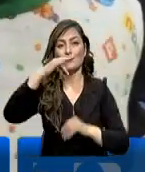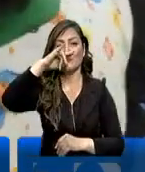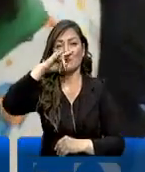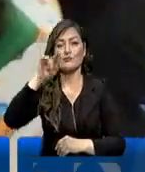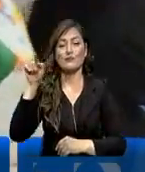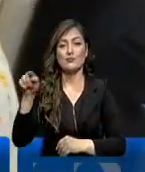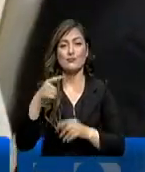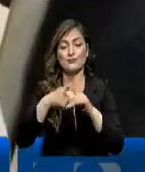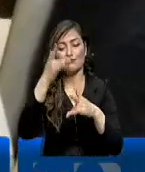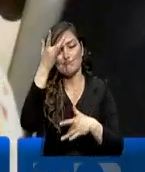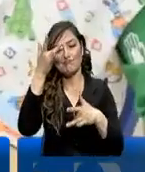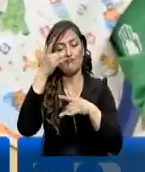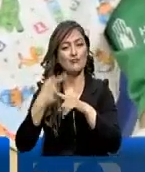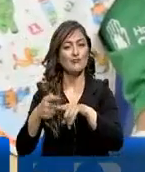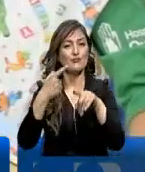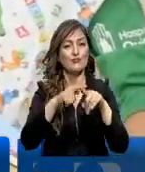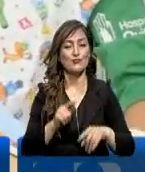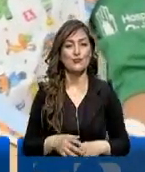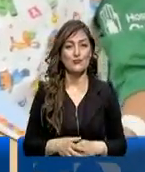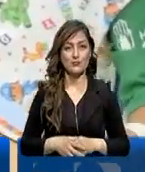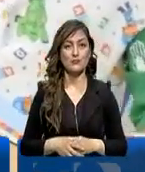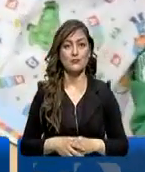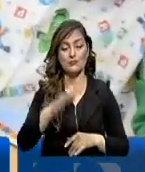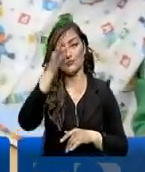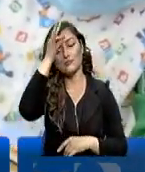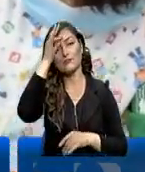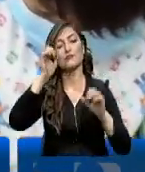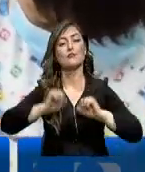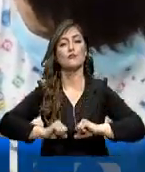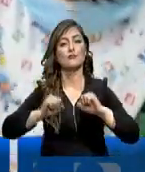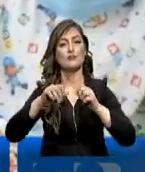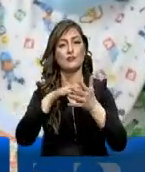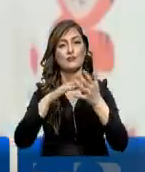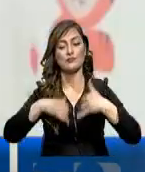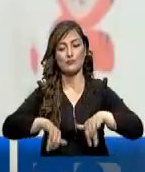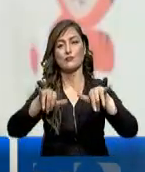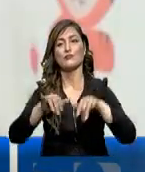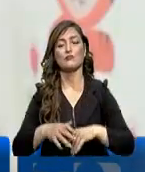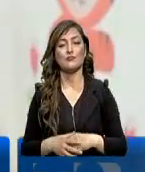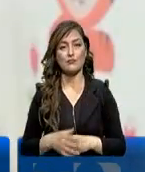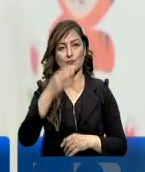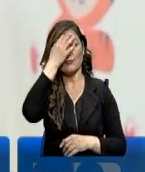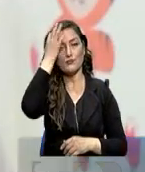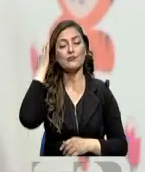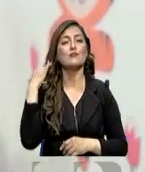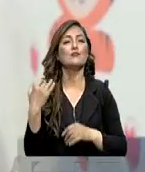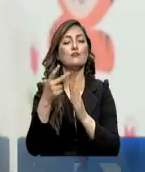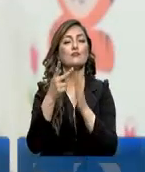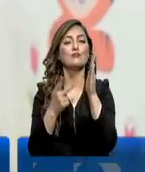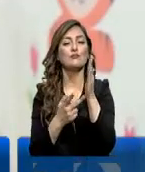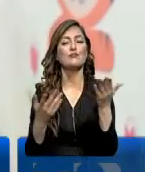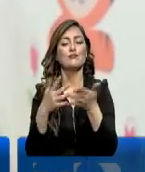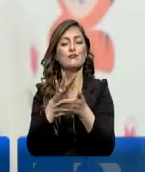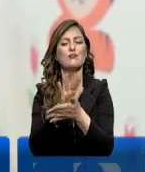que tienen diferentes enfermedades que tratan en esta casa de salud puedan seguir sus estudios. El programa contempla que los